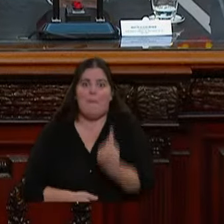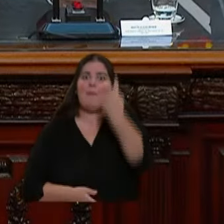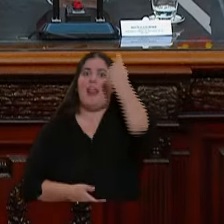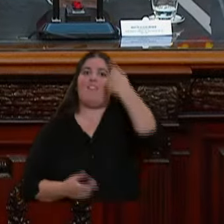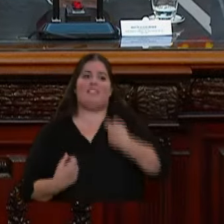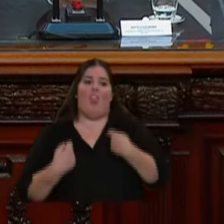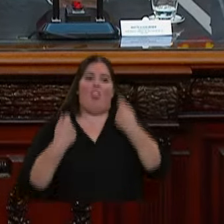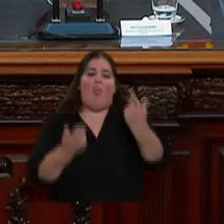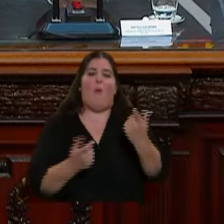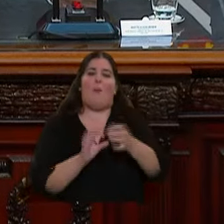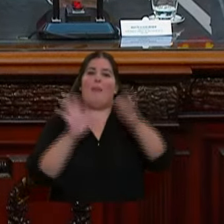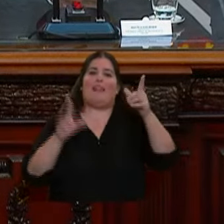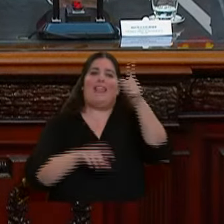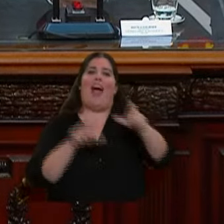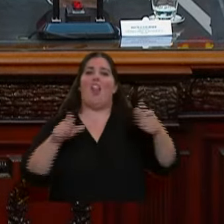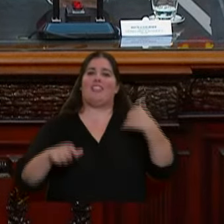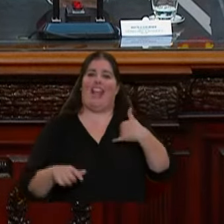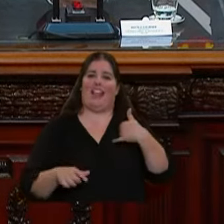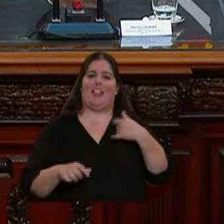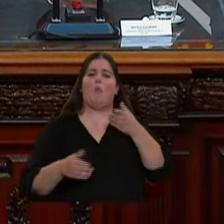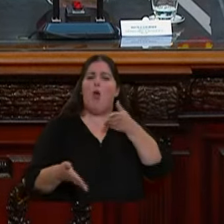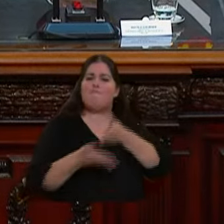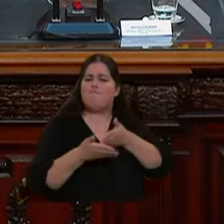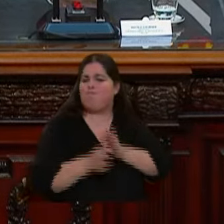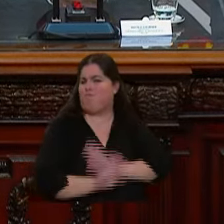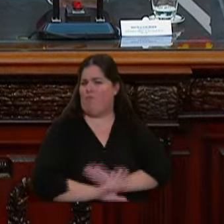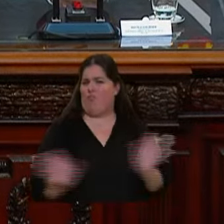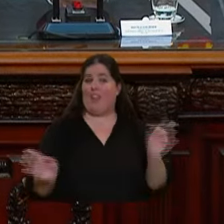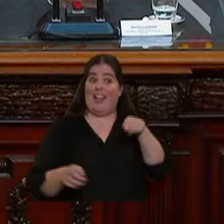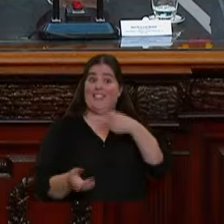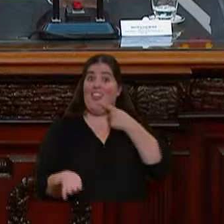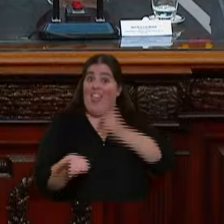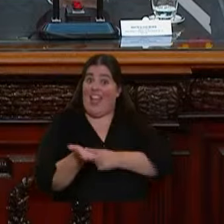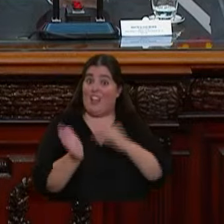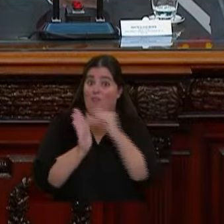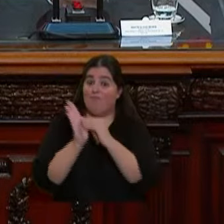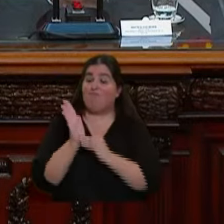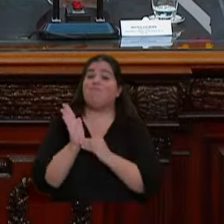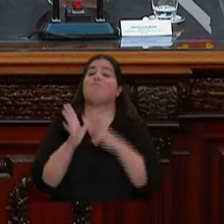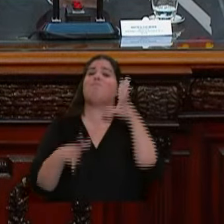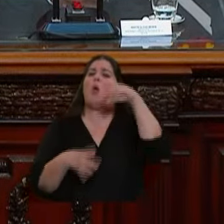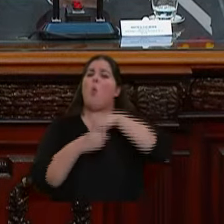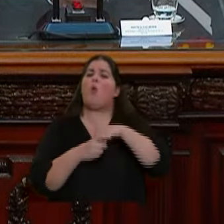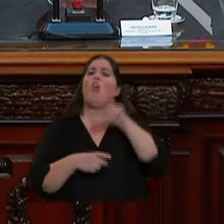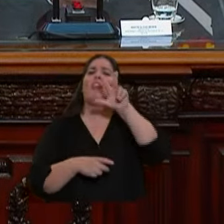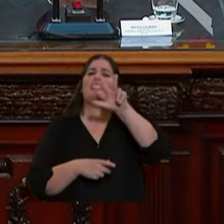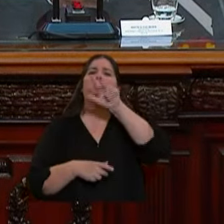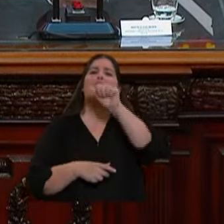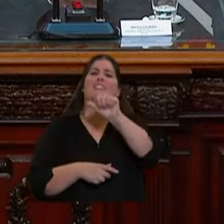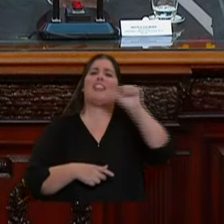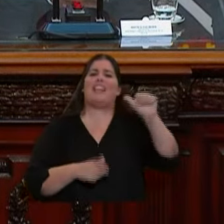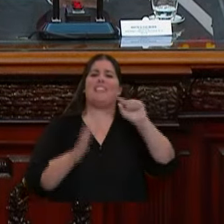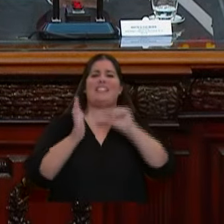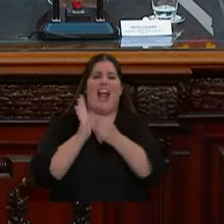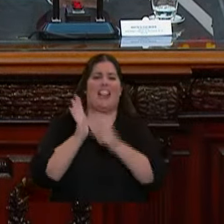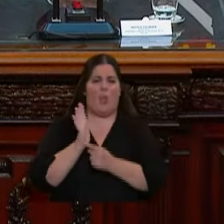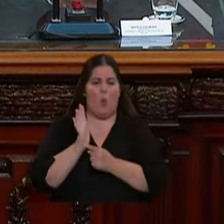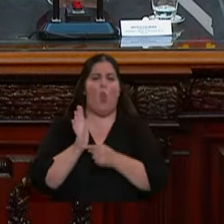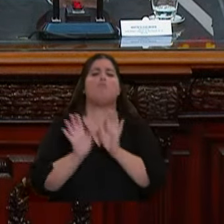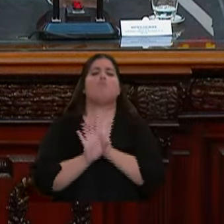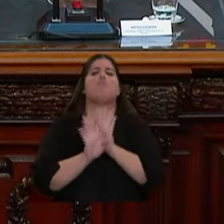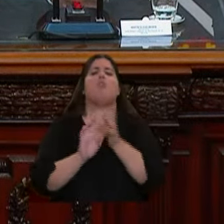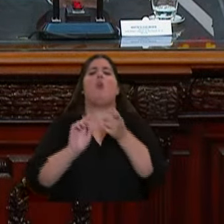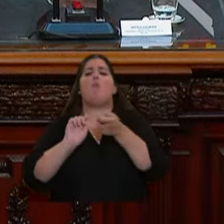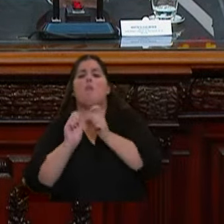a los argentinos en vez de cercenarla. En ese decreto estaban incluidos 366 artículos que eliminan